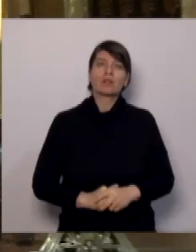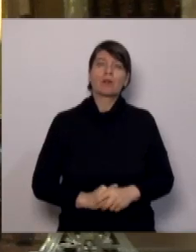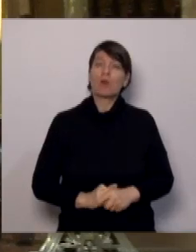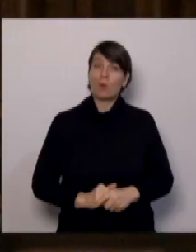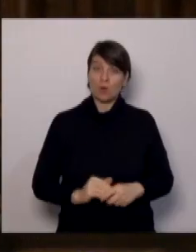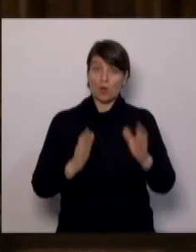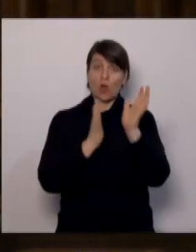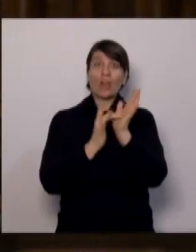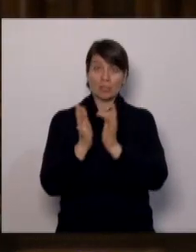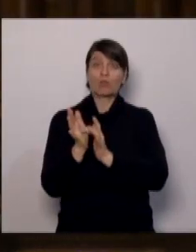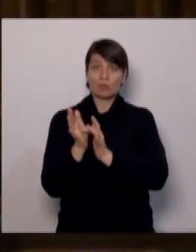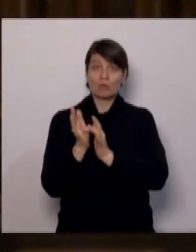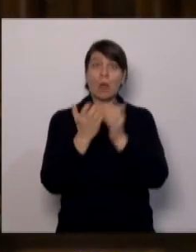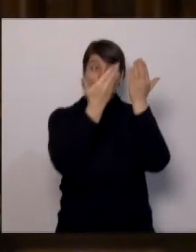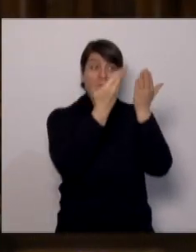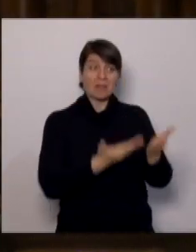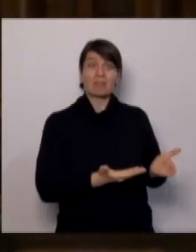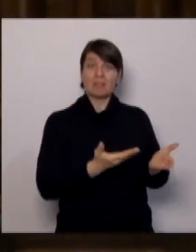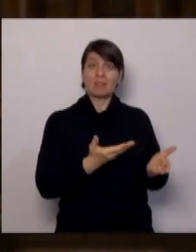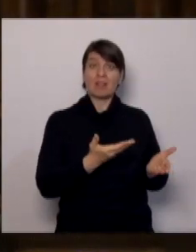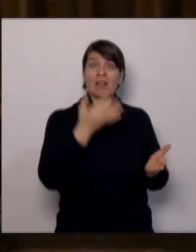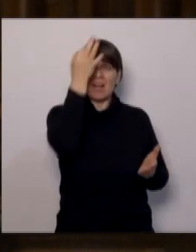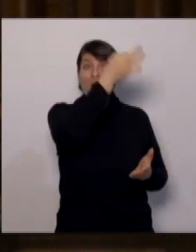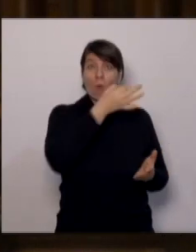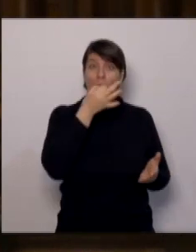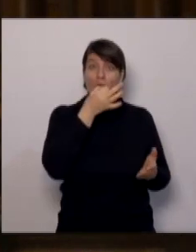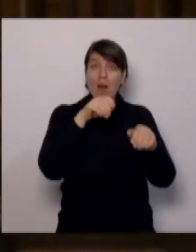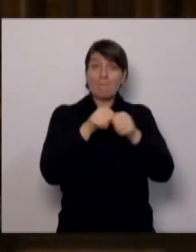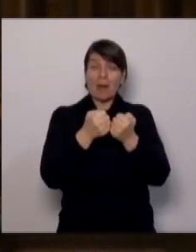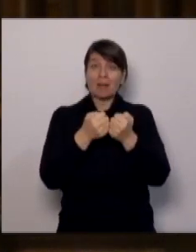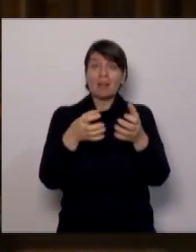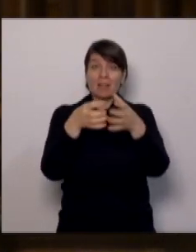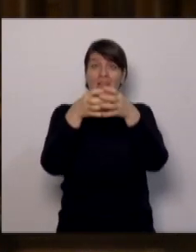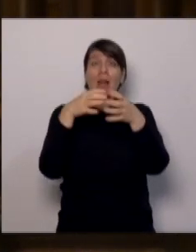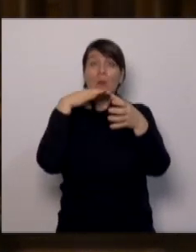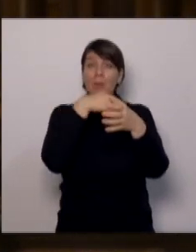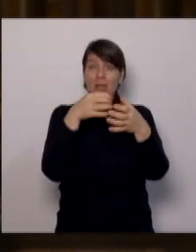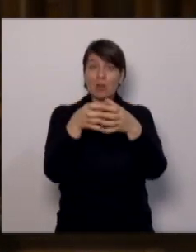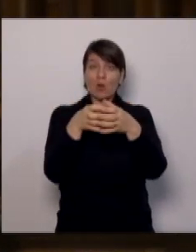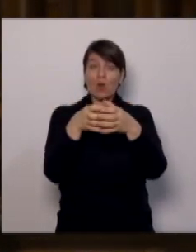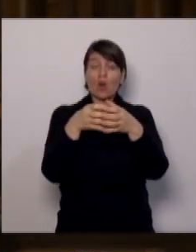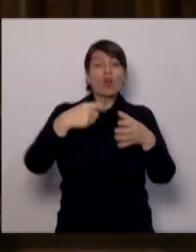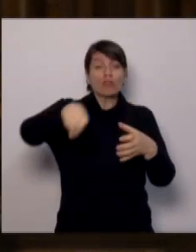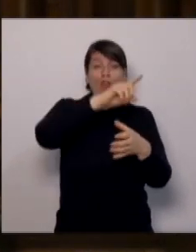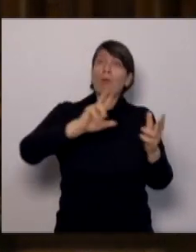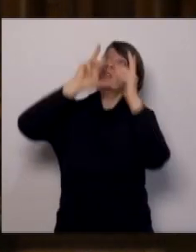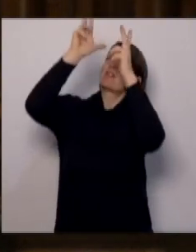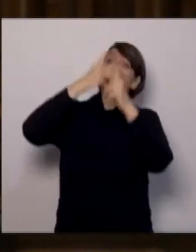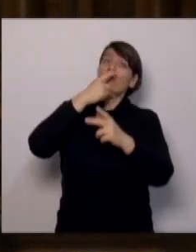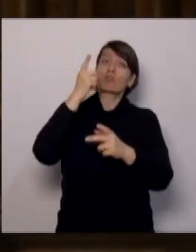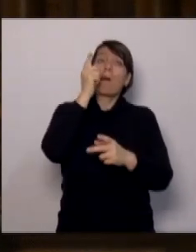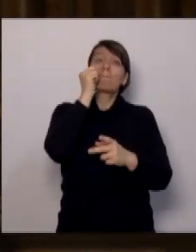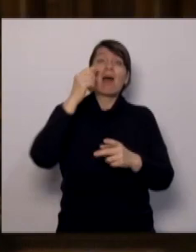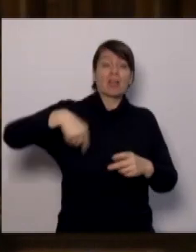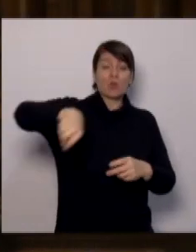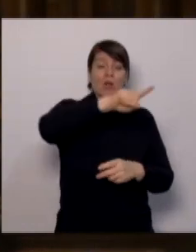Con Jesús presente en la Eucaristía, en el pan y en el vino consagrados, con Él le decimos a Dios: